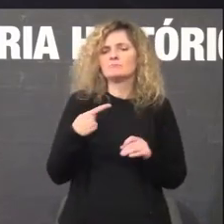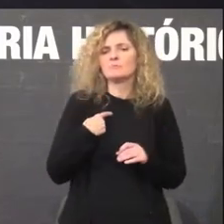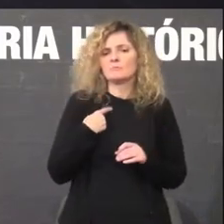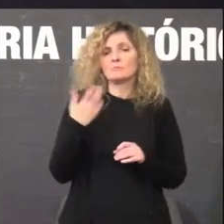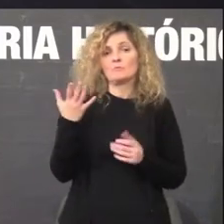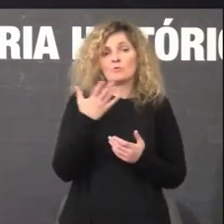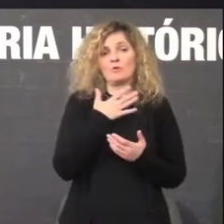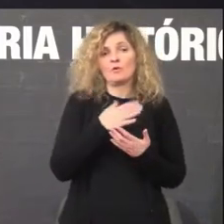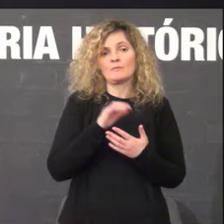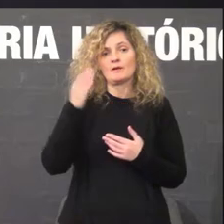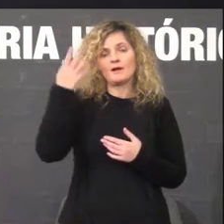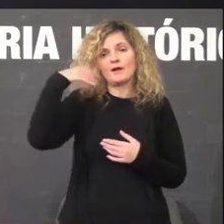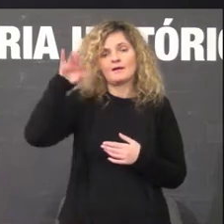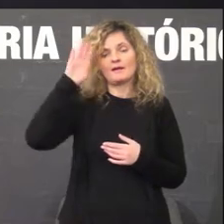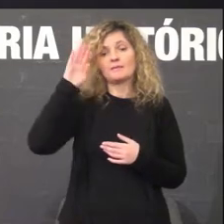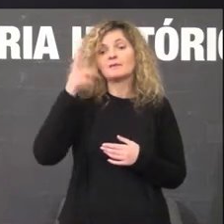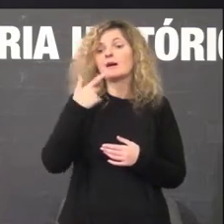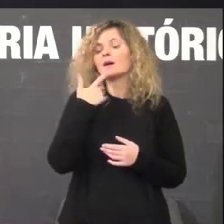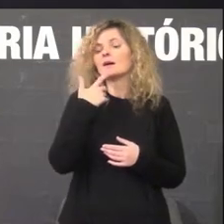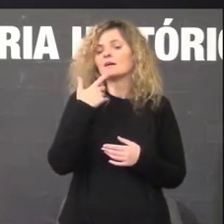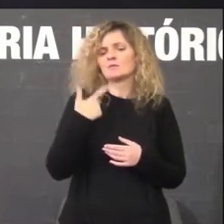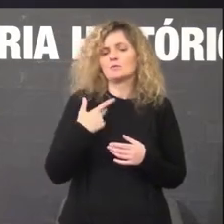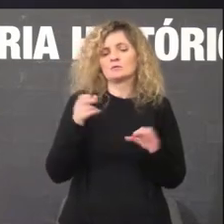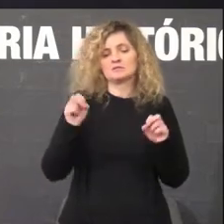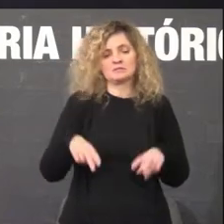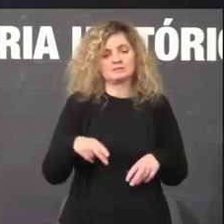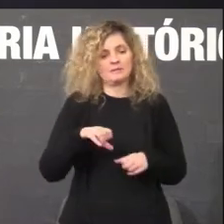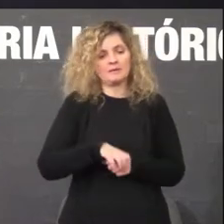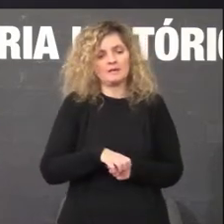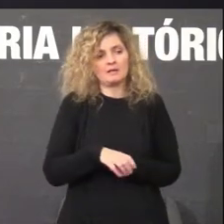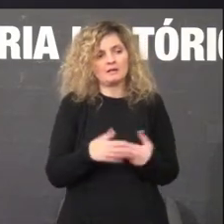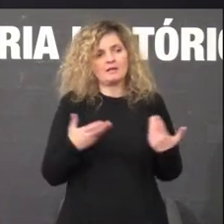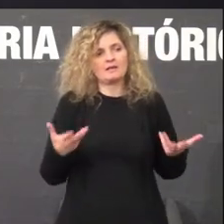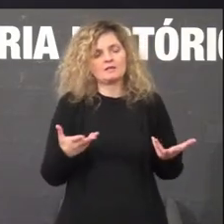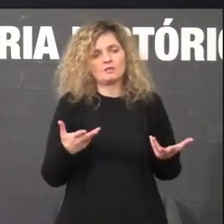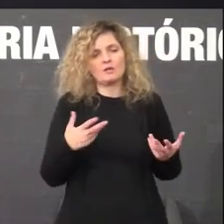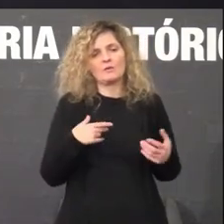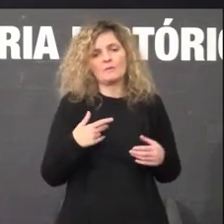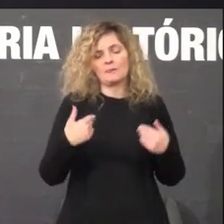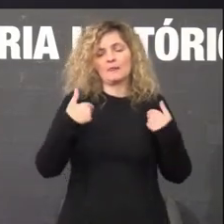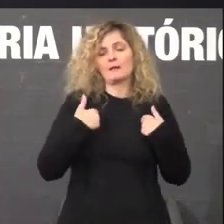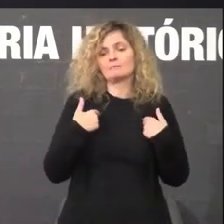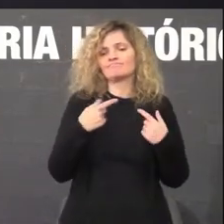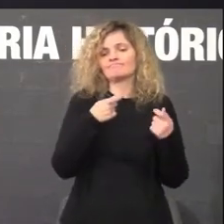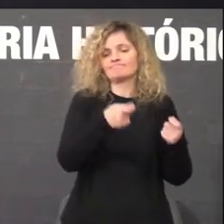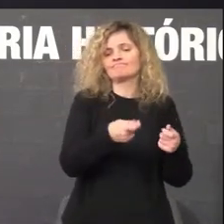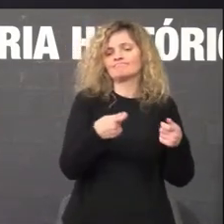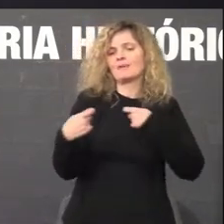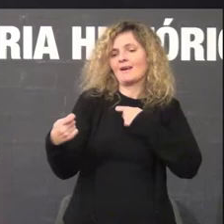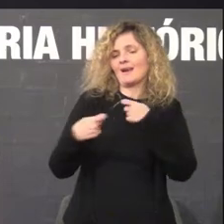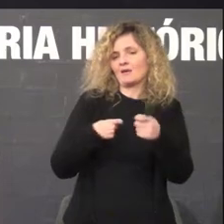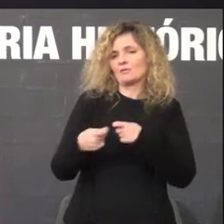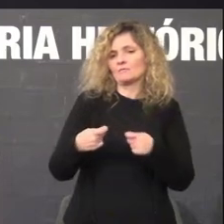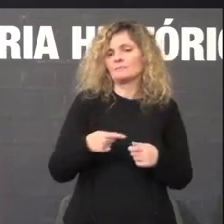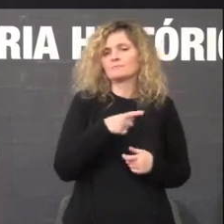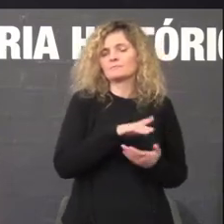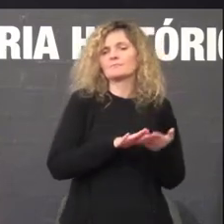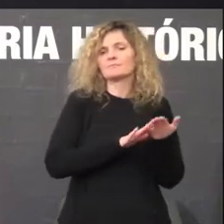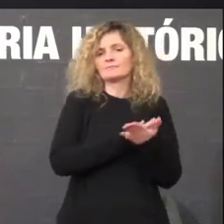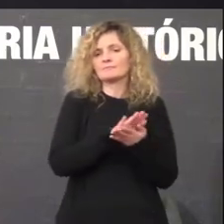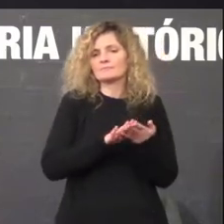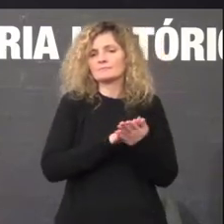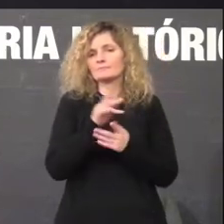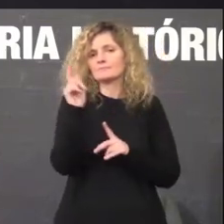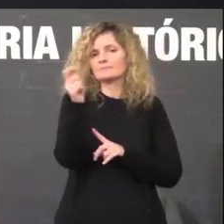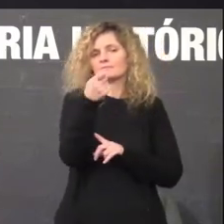le dicen, a ver si nos vamos a quedar sin petróleo, y entonces le encargan la negociación. Y entonces él habla, bueno, lo